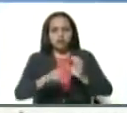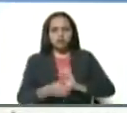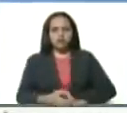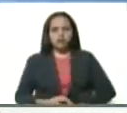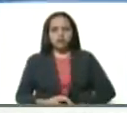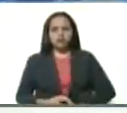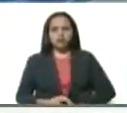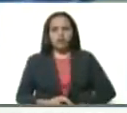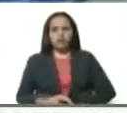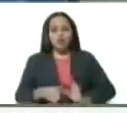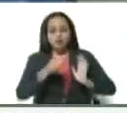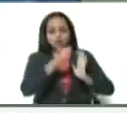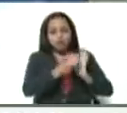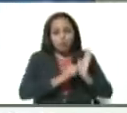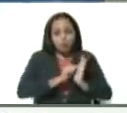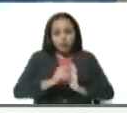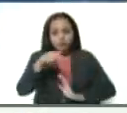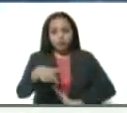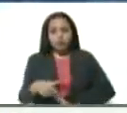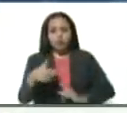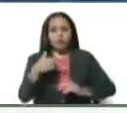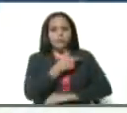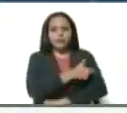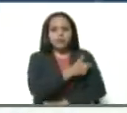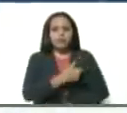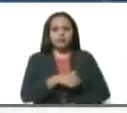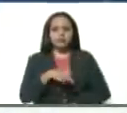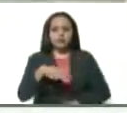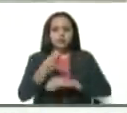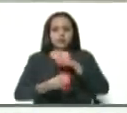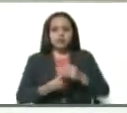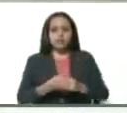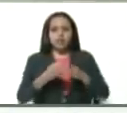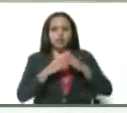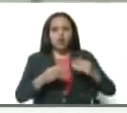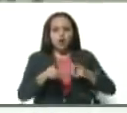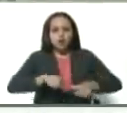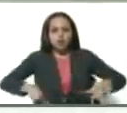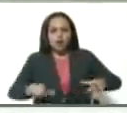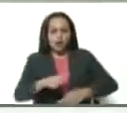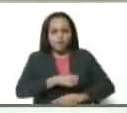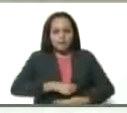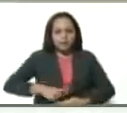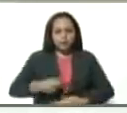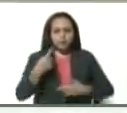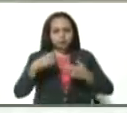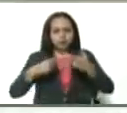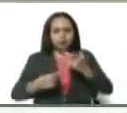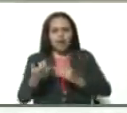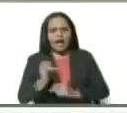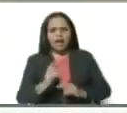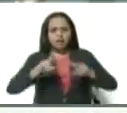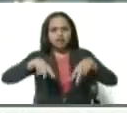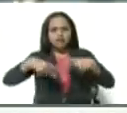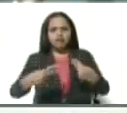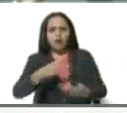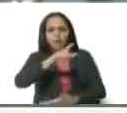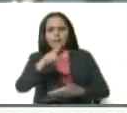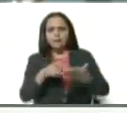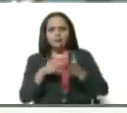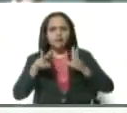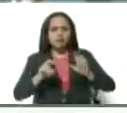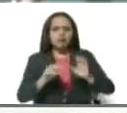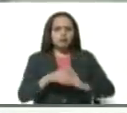este hospital. Aquí se recuperaron todos los quirófanos, tenemos un equipamiento nuevo